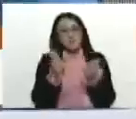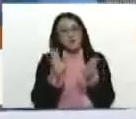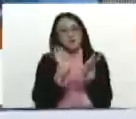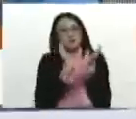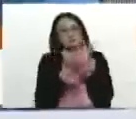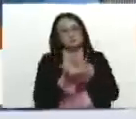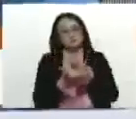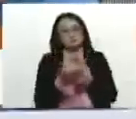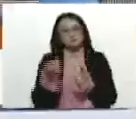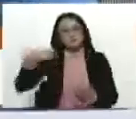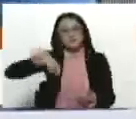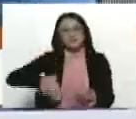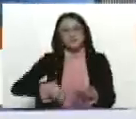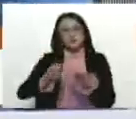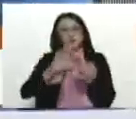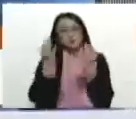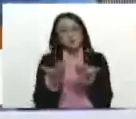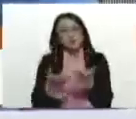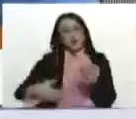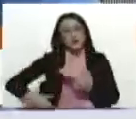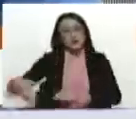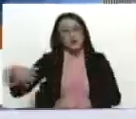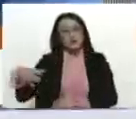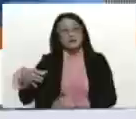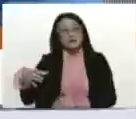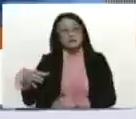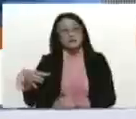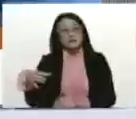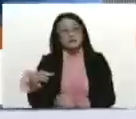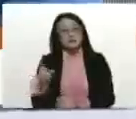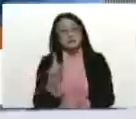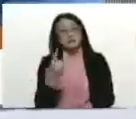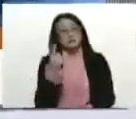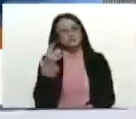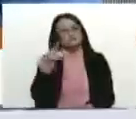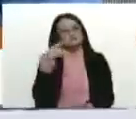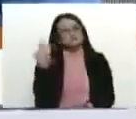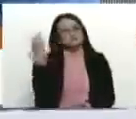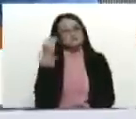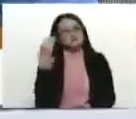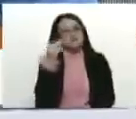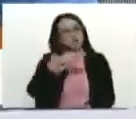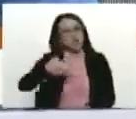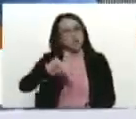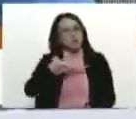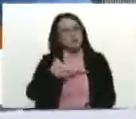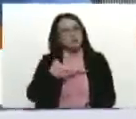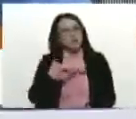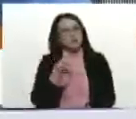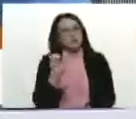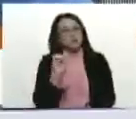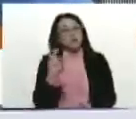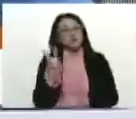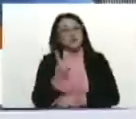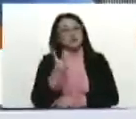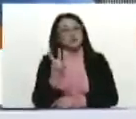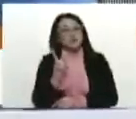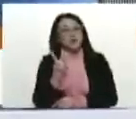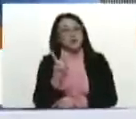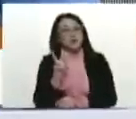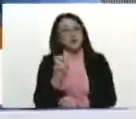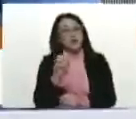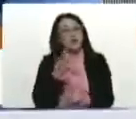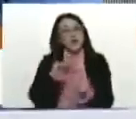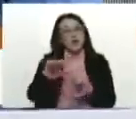una restricción del ingreso y la riqueza a nivel mundial sin precedentes no solo aquello por un momento imaginen que fuéramos nosotros que fuera Venezuela la que consume